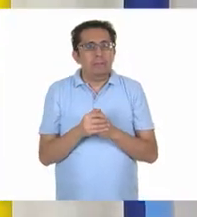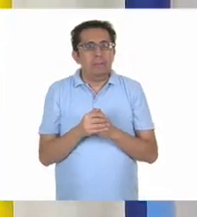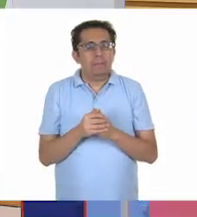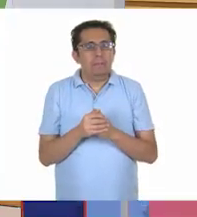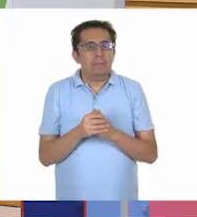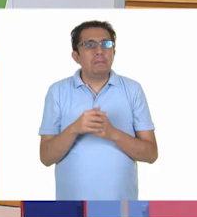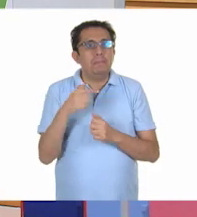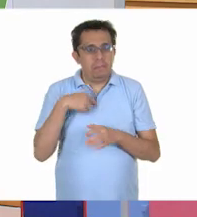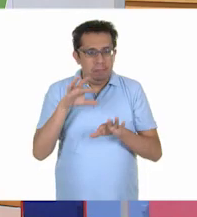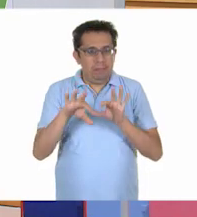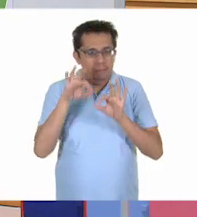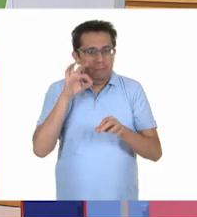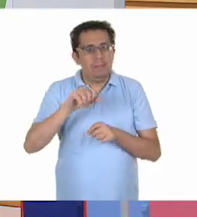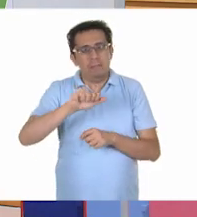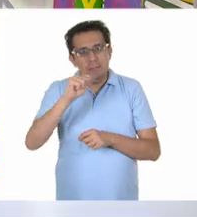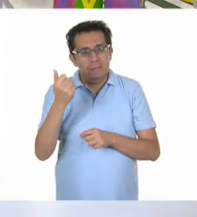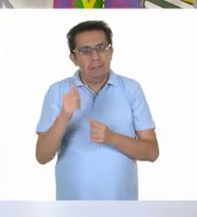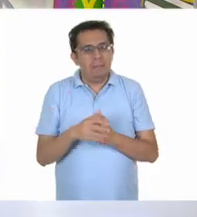a tomar otra.